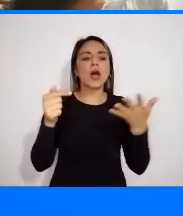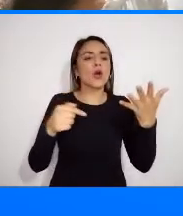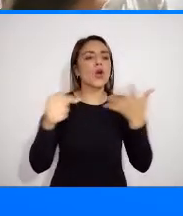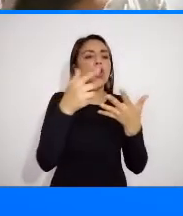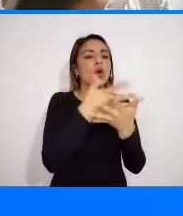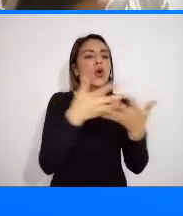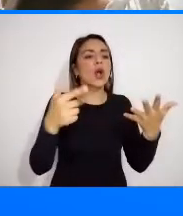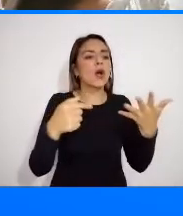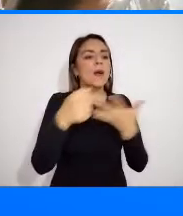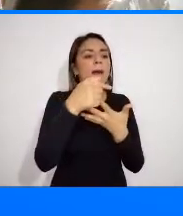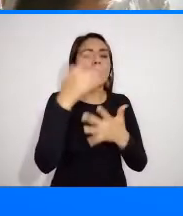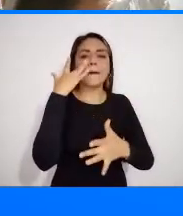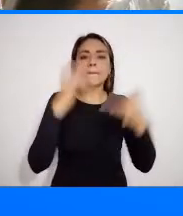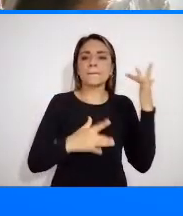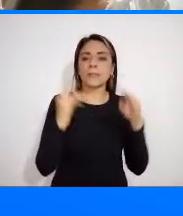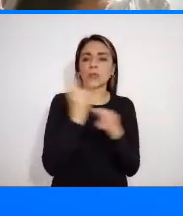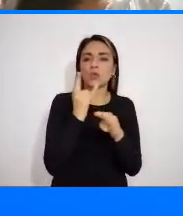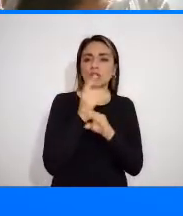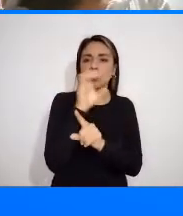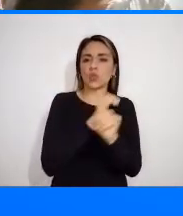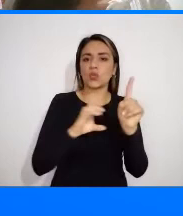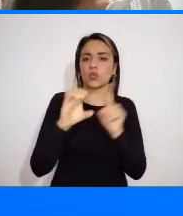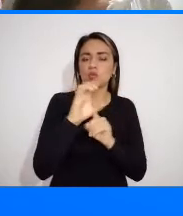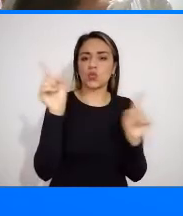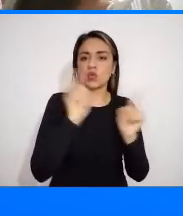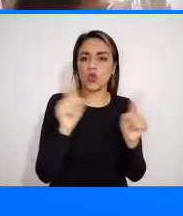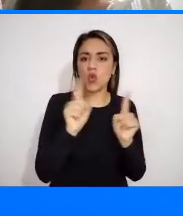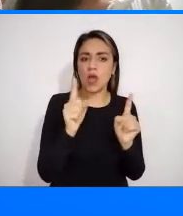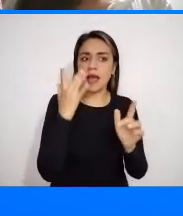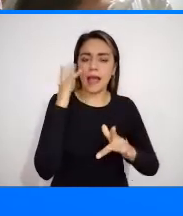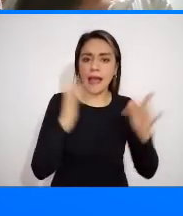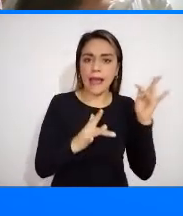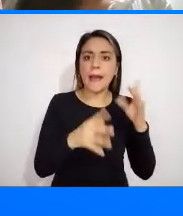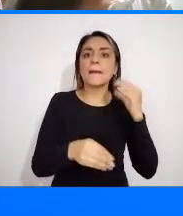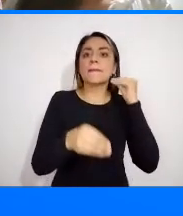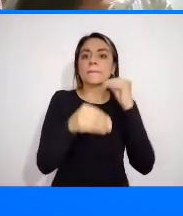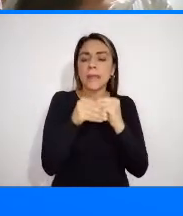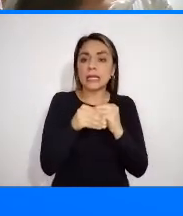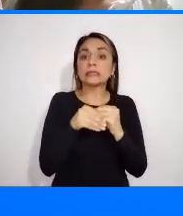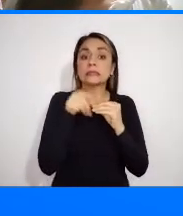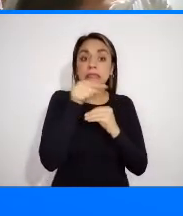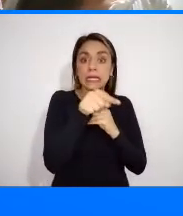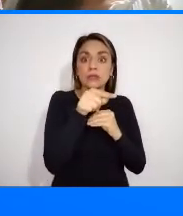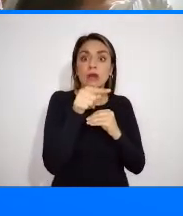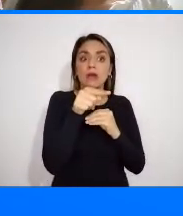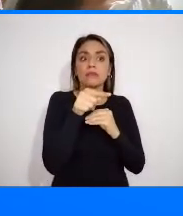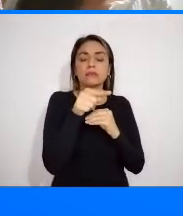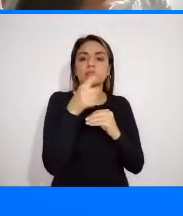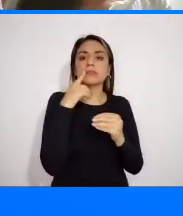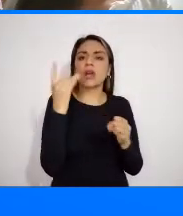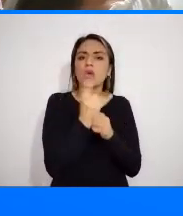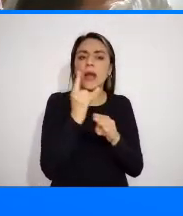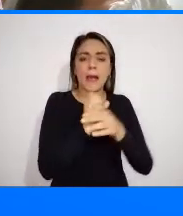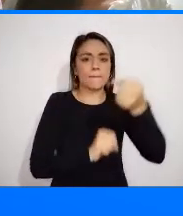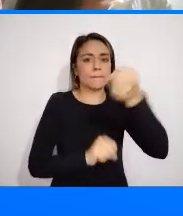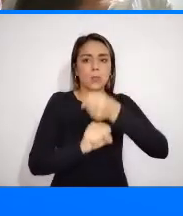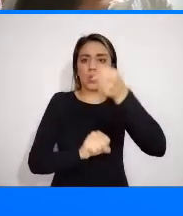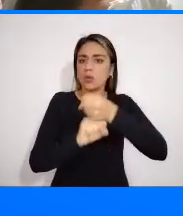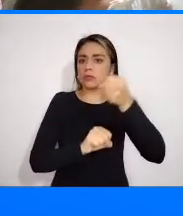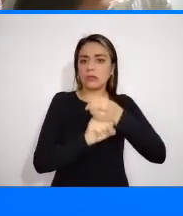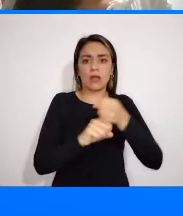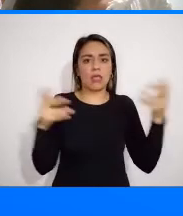elementos que no sean de la cultura, los souvenirs. Y además de esos souvenirs, no apoya los que